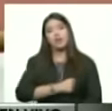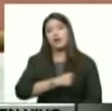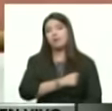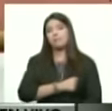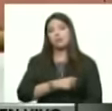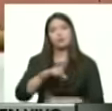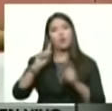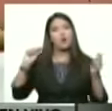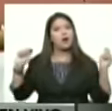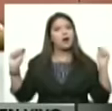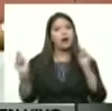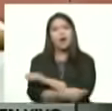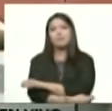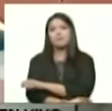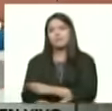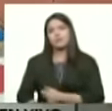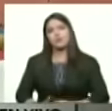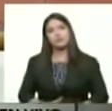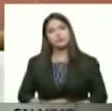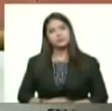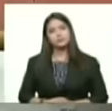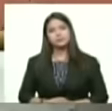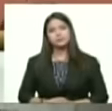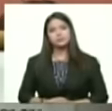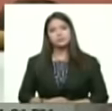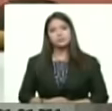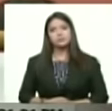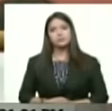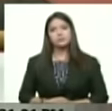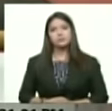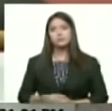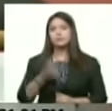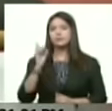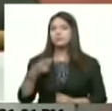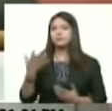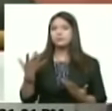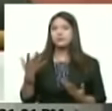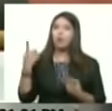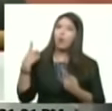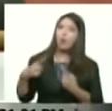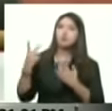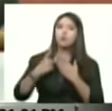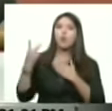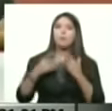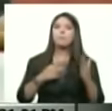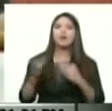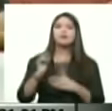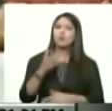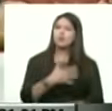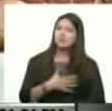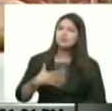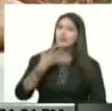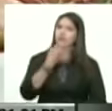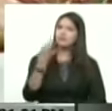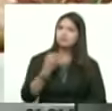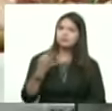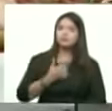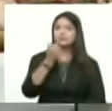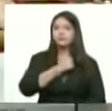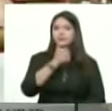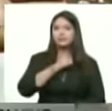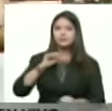giro negativo, muy negativo, que se corresponde más con otros planes que con el deseo real de que